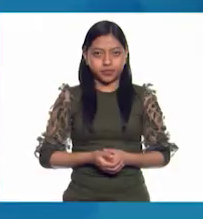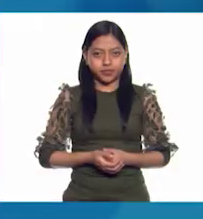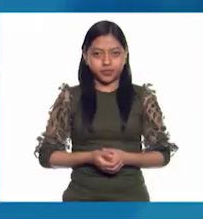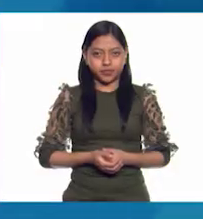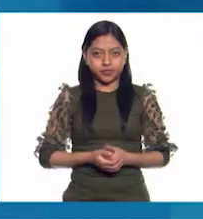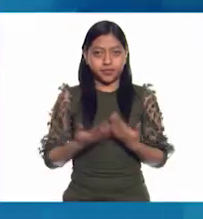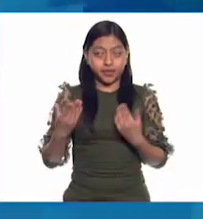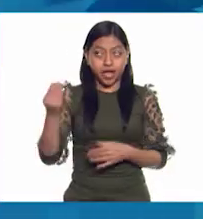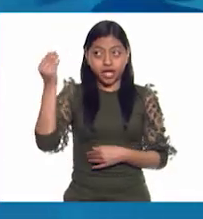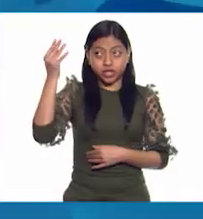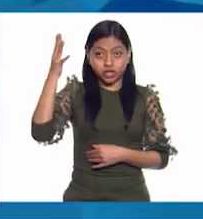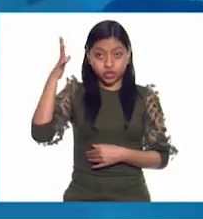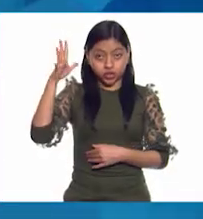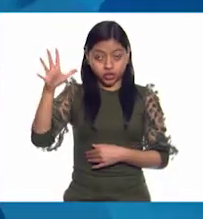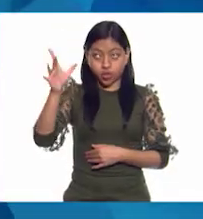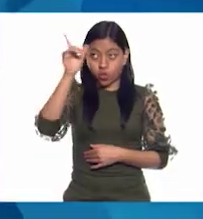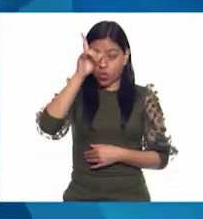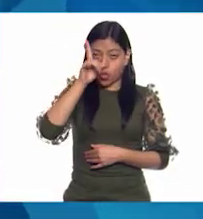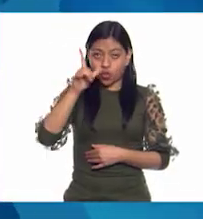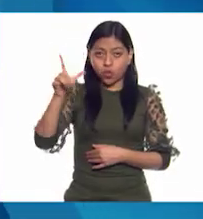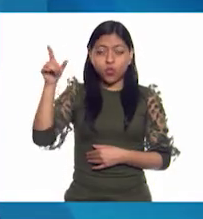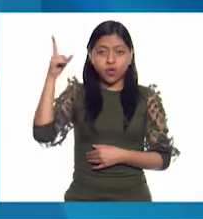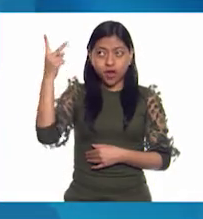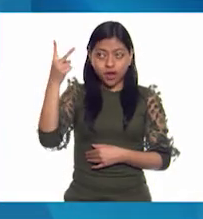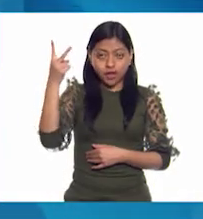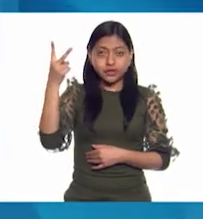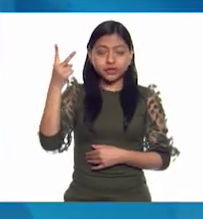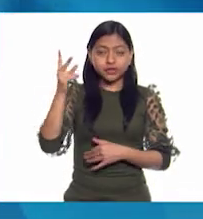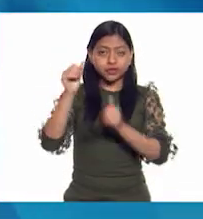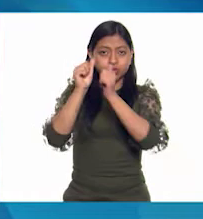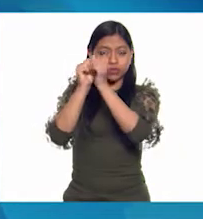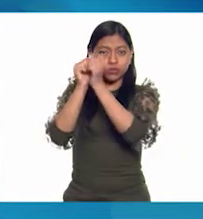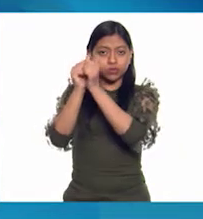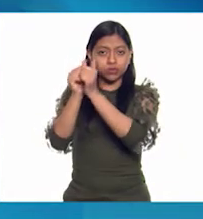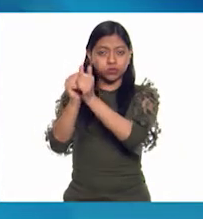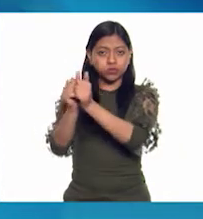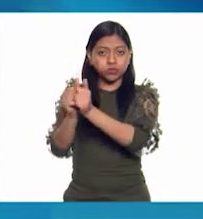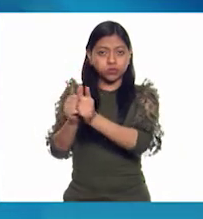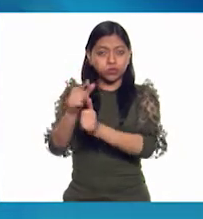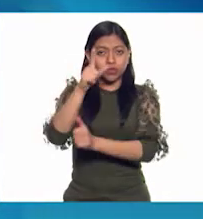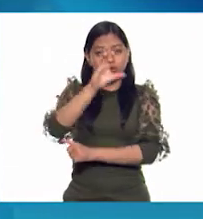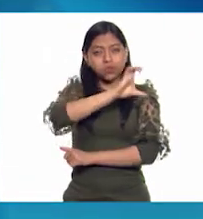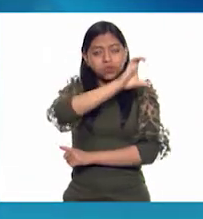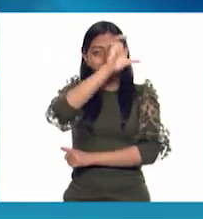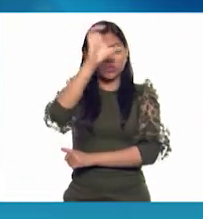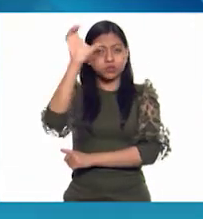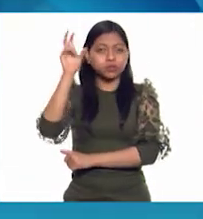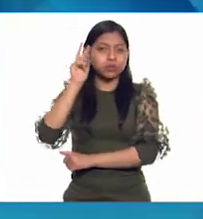Ni el sol ni la luna se movían. Los dos se habían quedado quietos arriba en el horizonte.